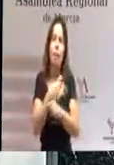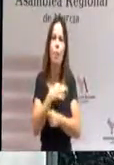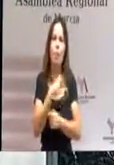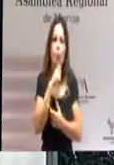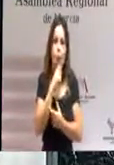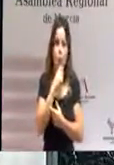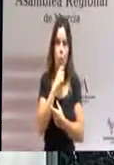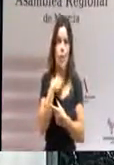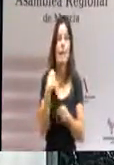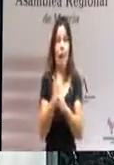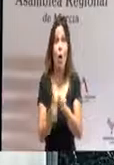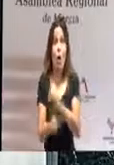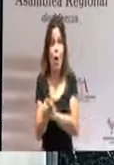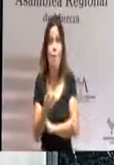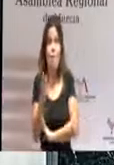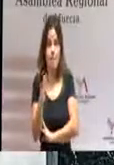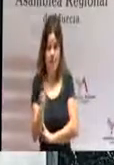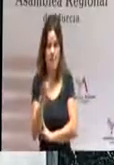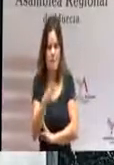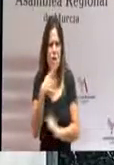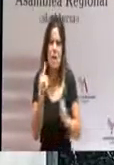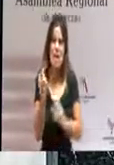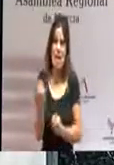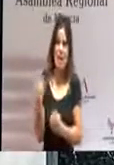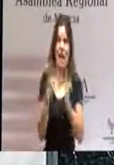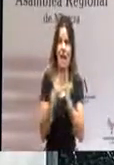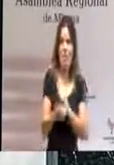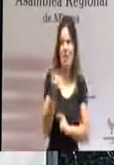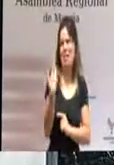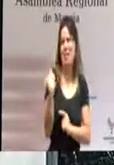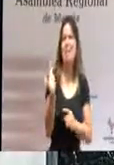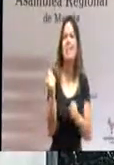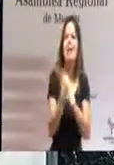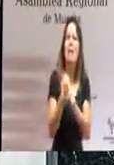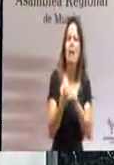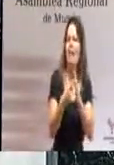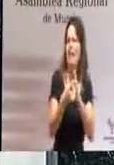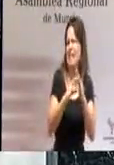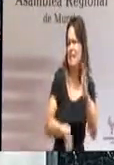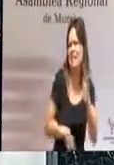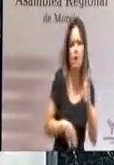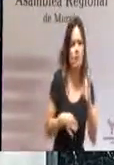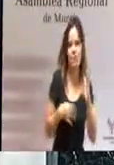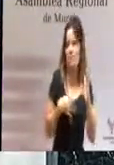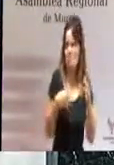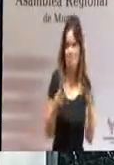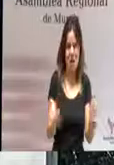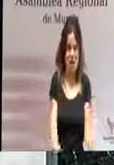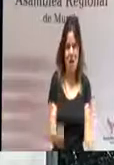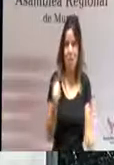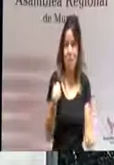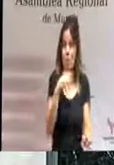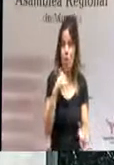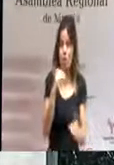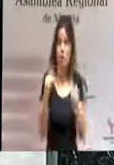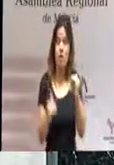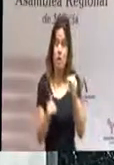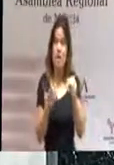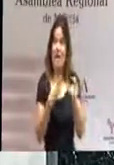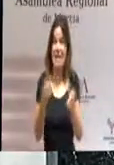más empleo, sí, pero de más calidad. No sirve de nada el empleo precario, no sirve de nada para solucionar la desigualdad,